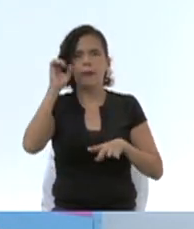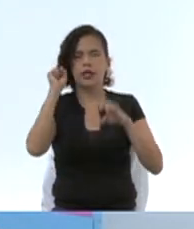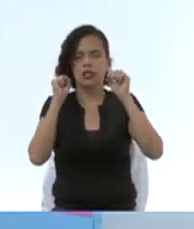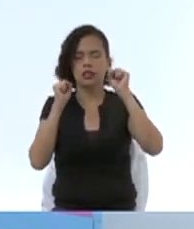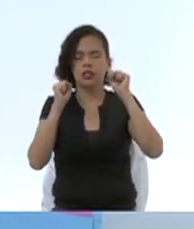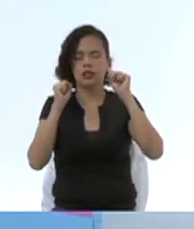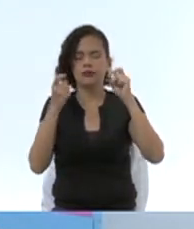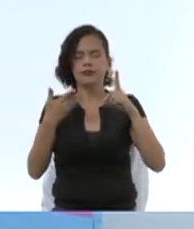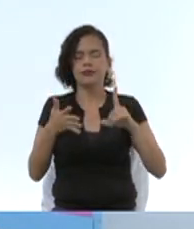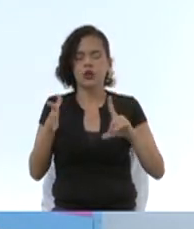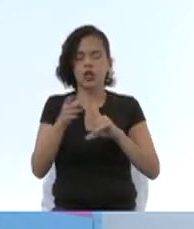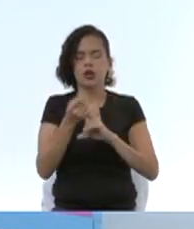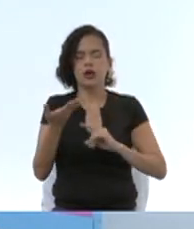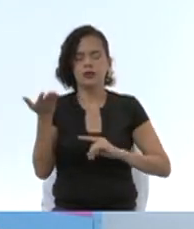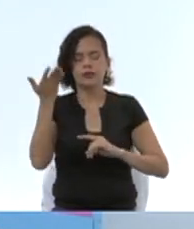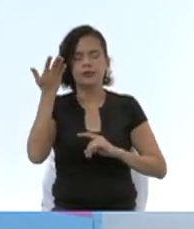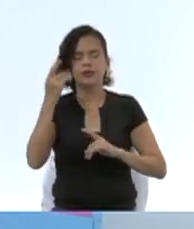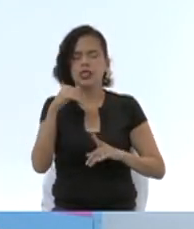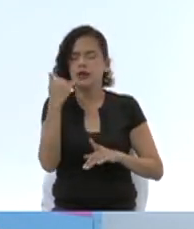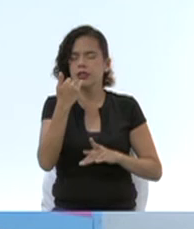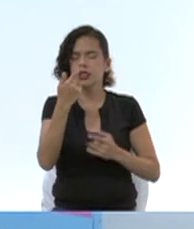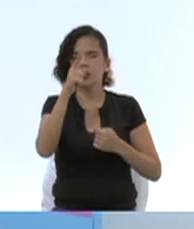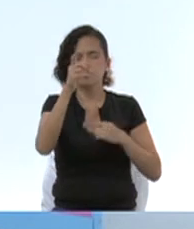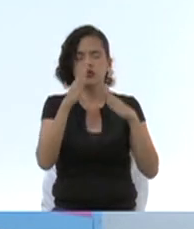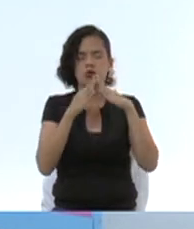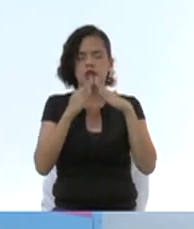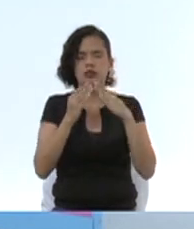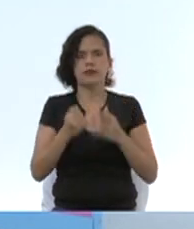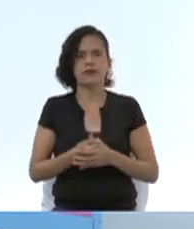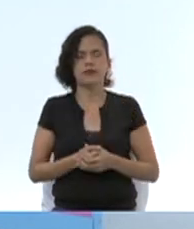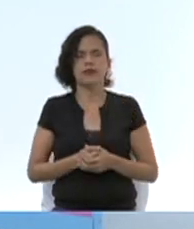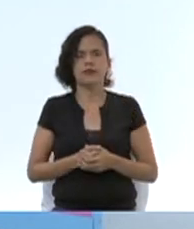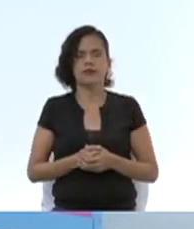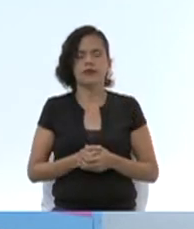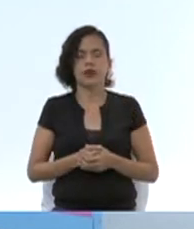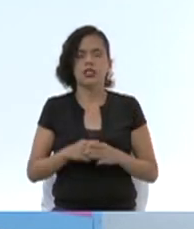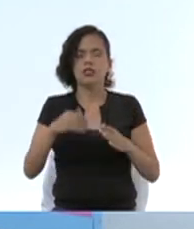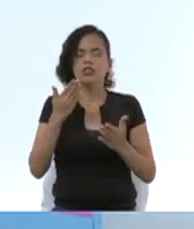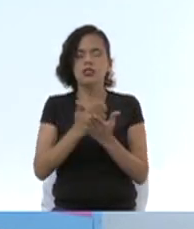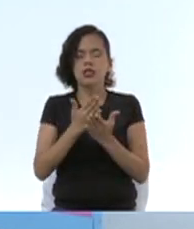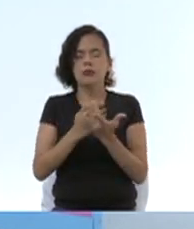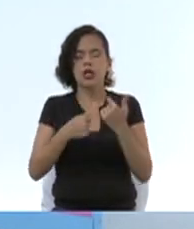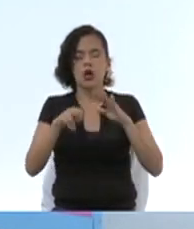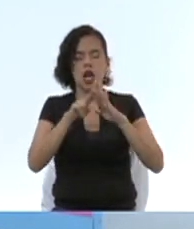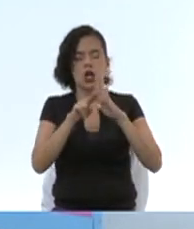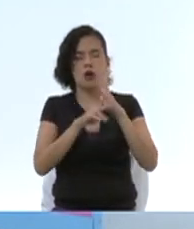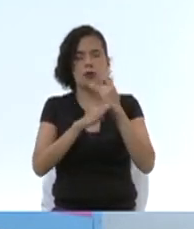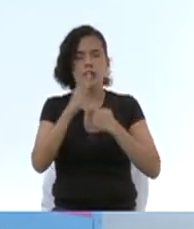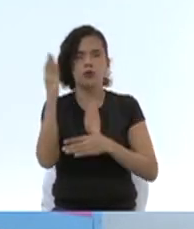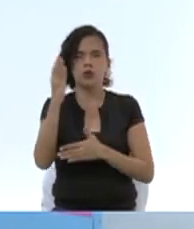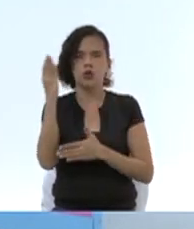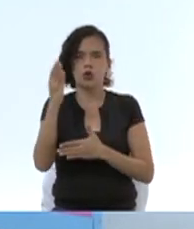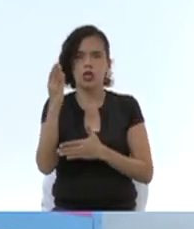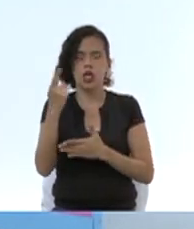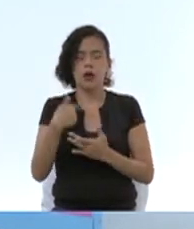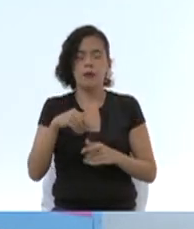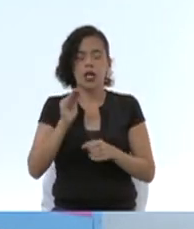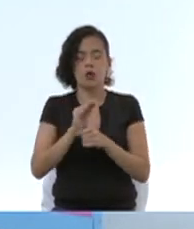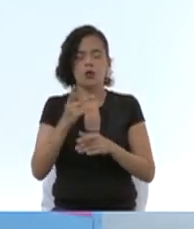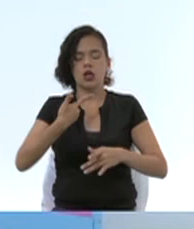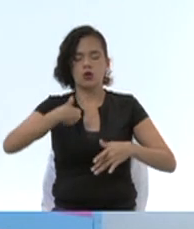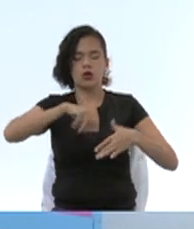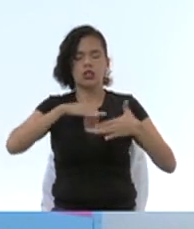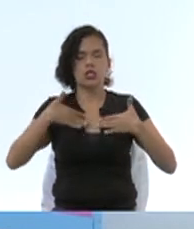lograr un aprendizaje significativo y divertido desde sus hogares, cumpliendo siempre con las medidas de bioseguridad para